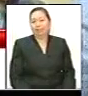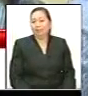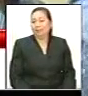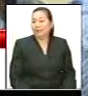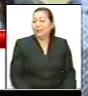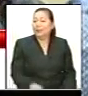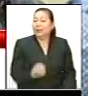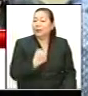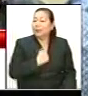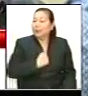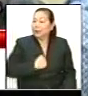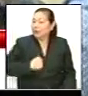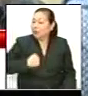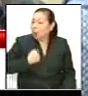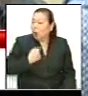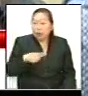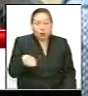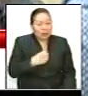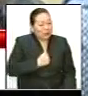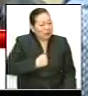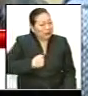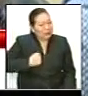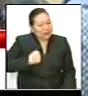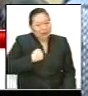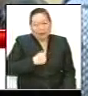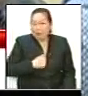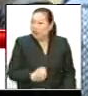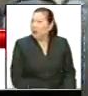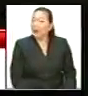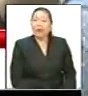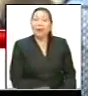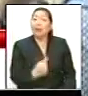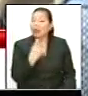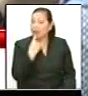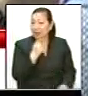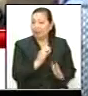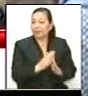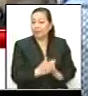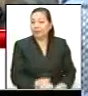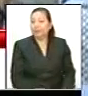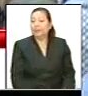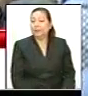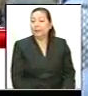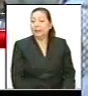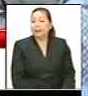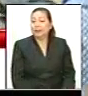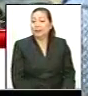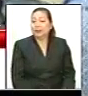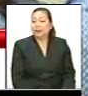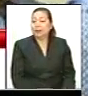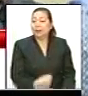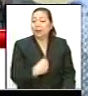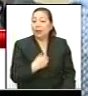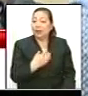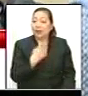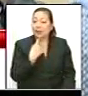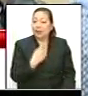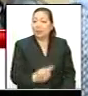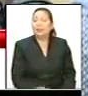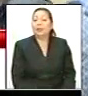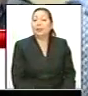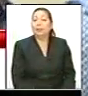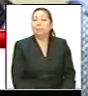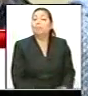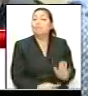Eso es lo que indigna. Y por esa razón, señor presidente, le voy a rogar un poquito más de tiempo. Lo que estoy queriendo, señor presidente,